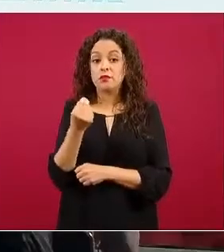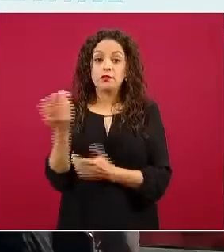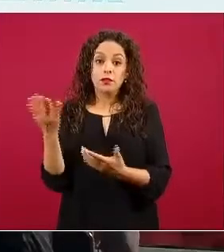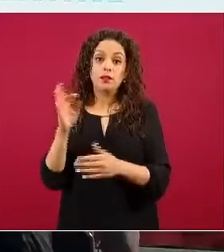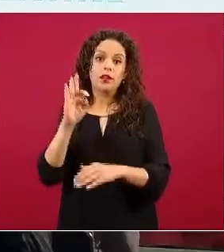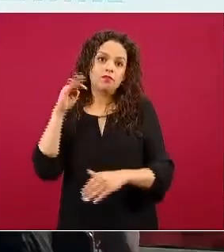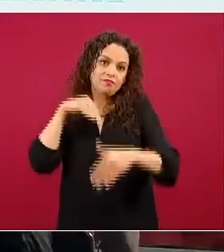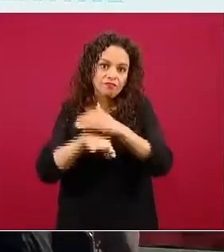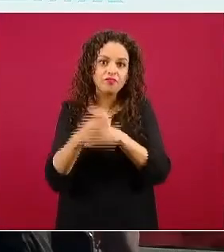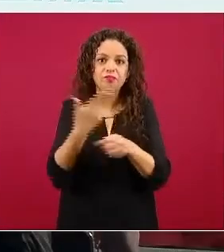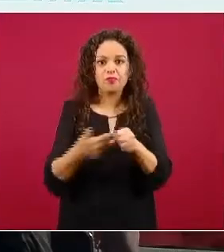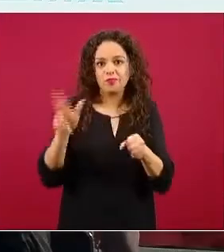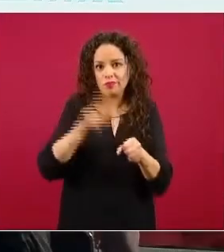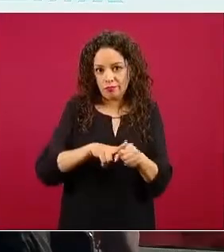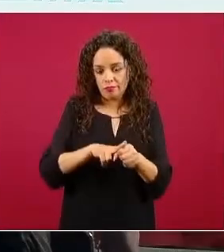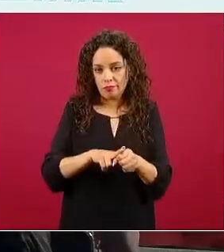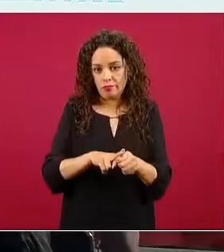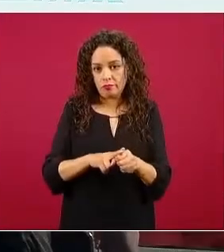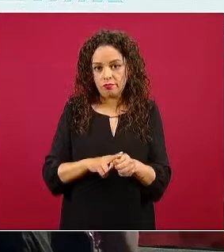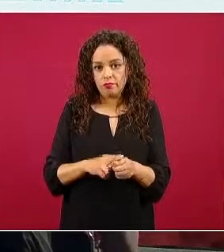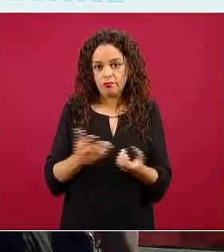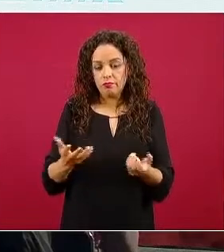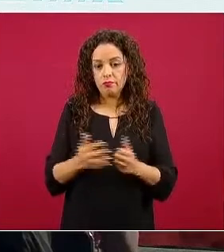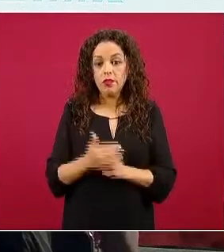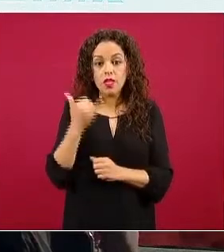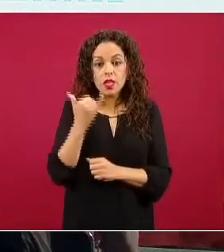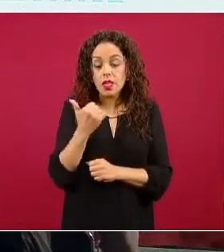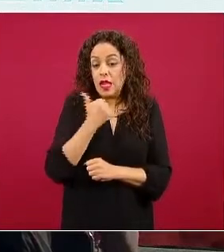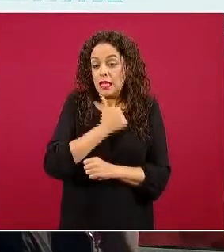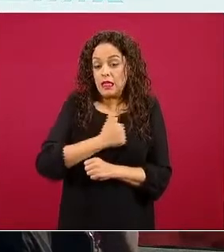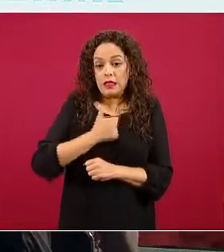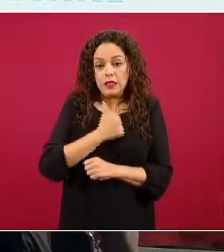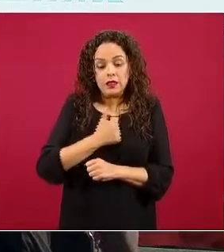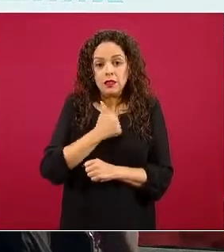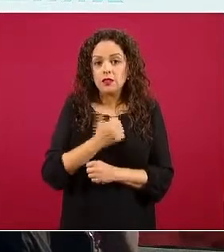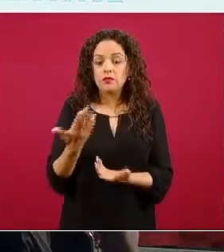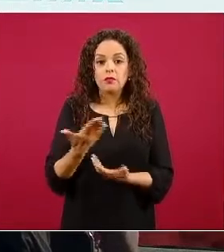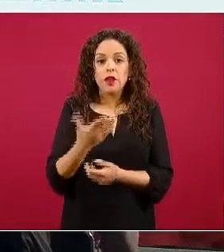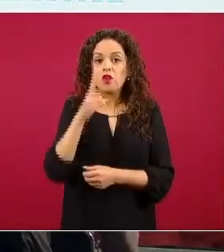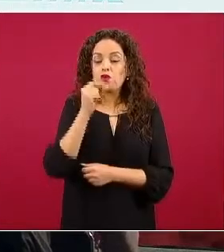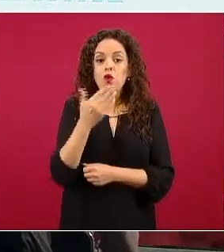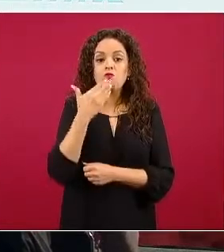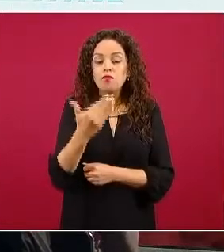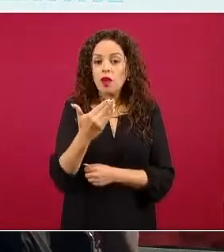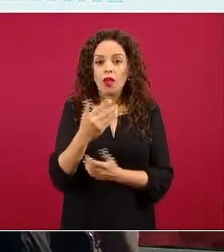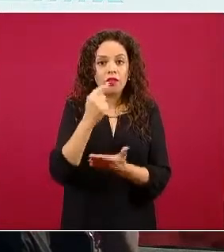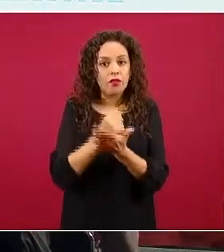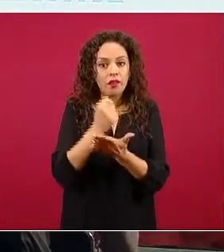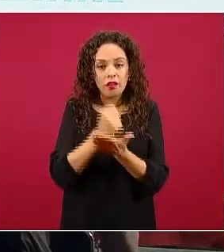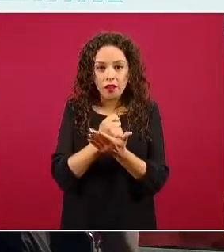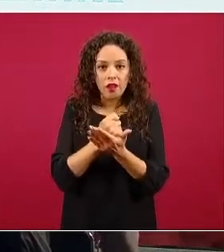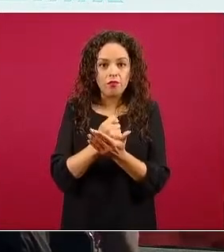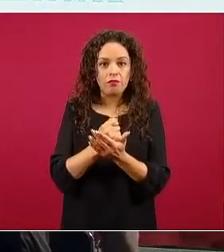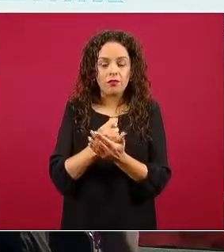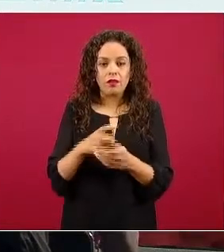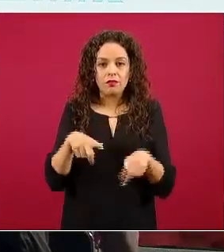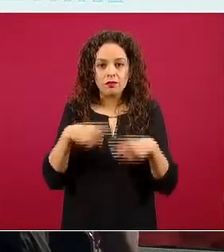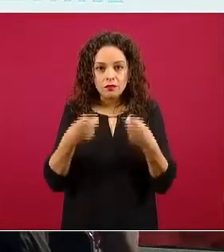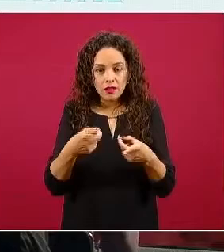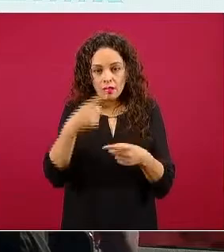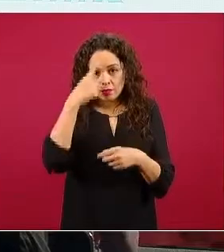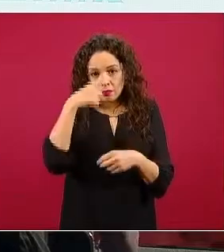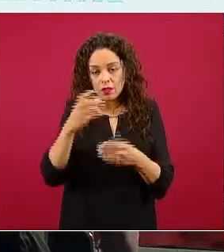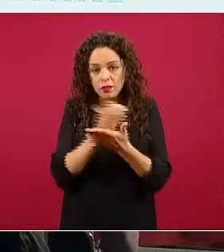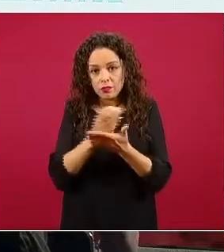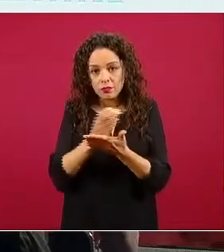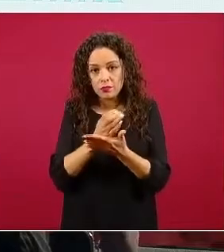y desafortunadamente si no funciona bien el tratamiento, lamentablemente pierdan la vida,